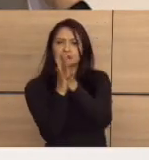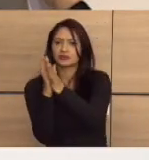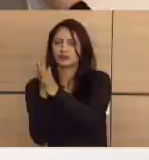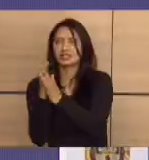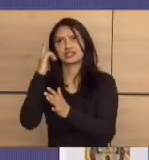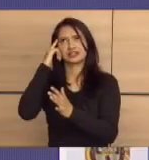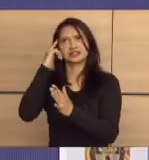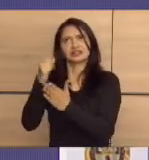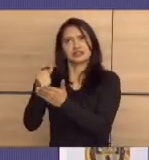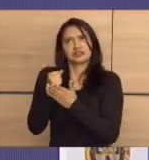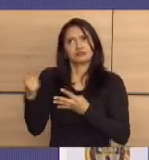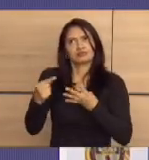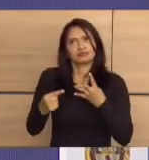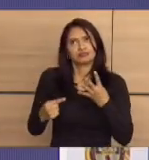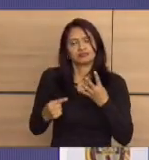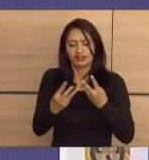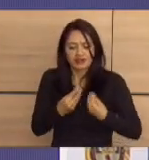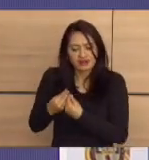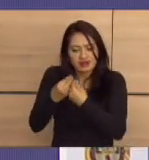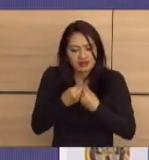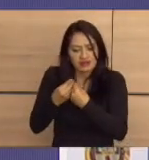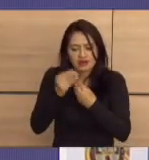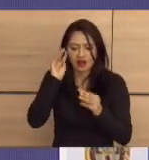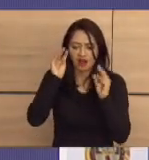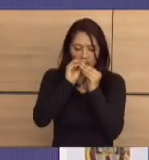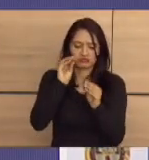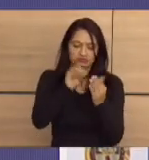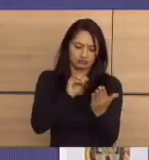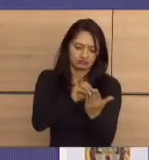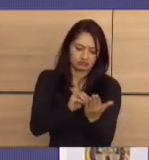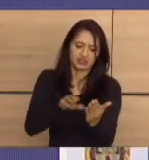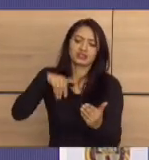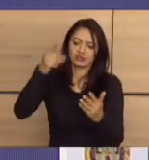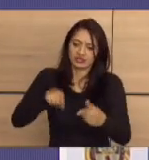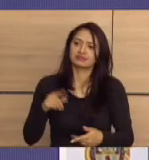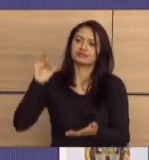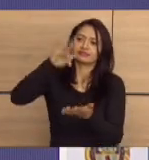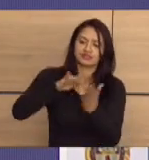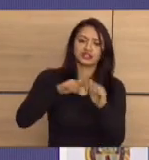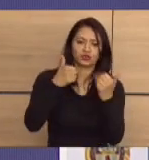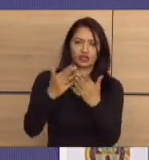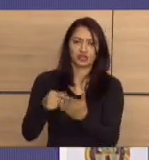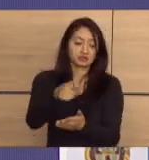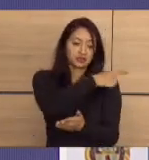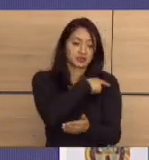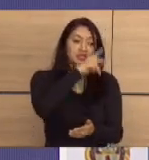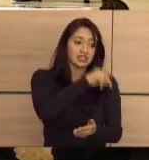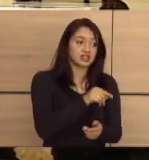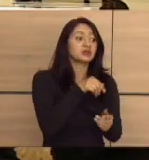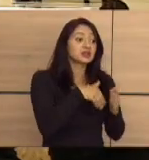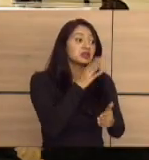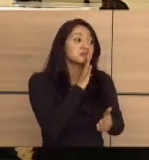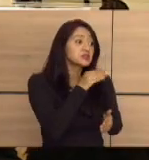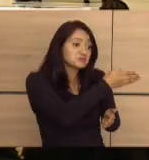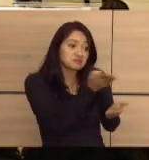claves para el trabajo de la comisión y más allá del trabajo de la comisión, el trabajo con la comunidad educativa, en el orden que ustedes lo consideren.